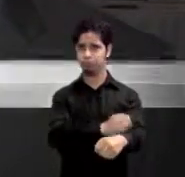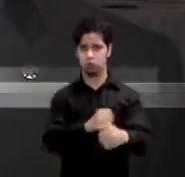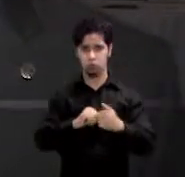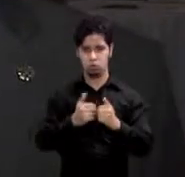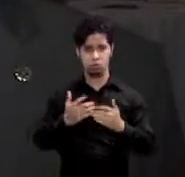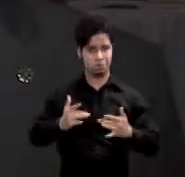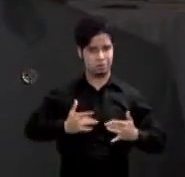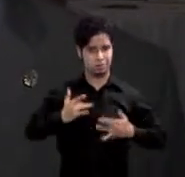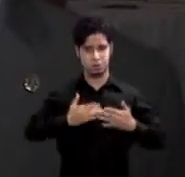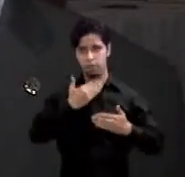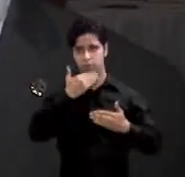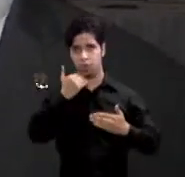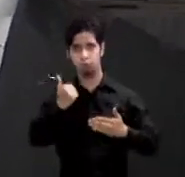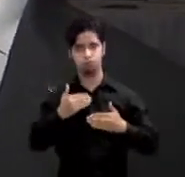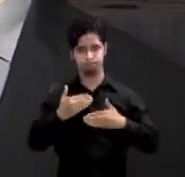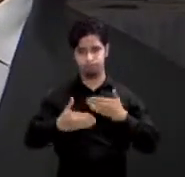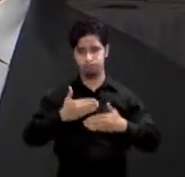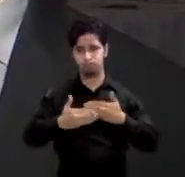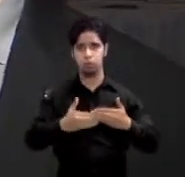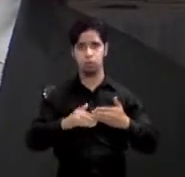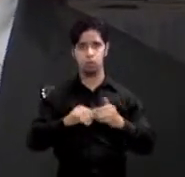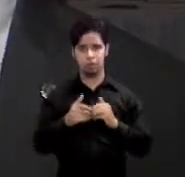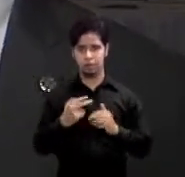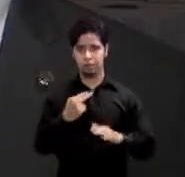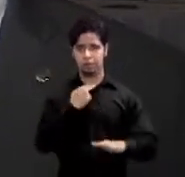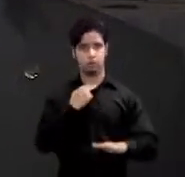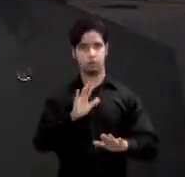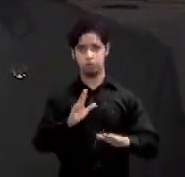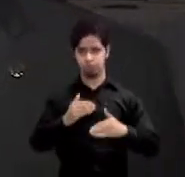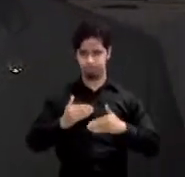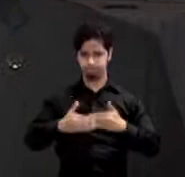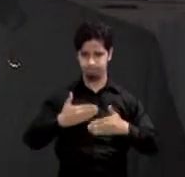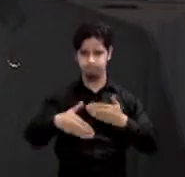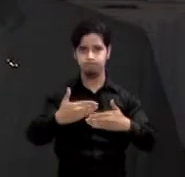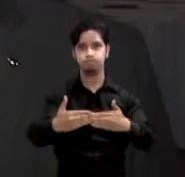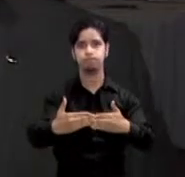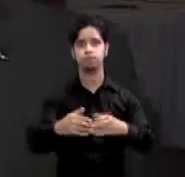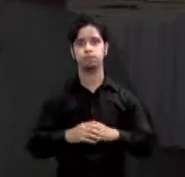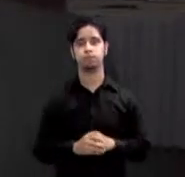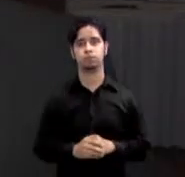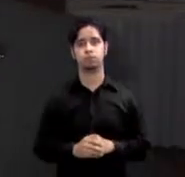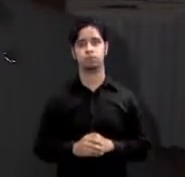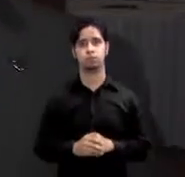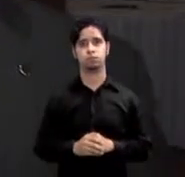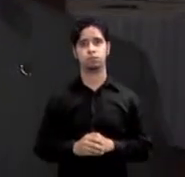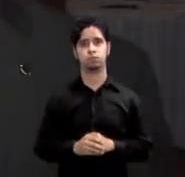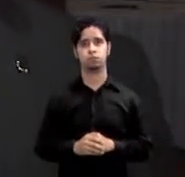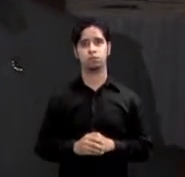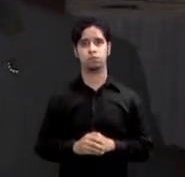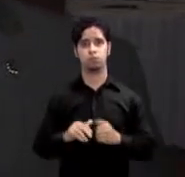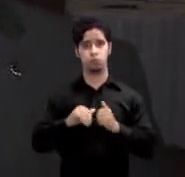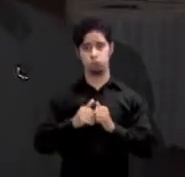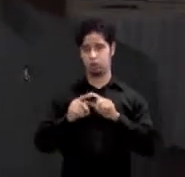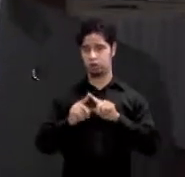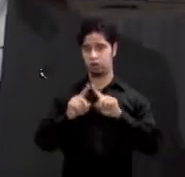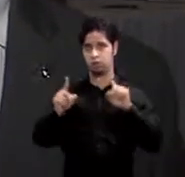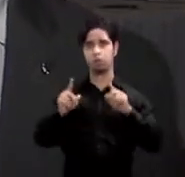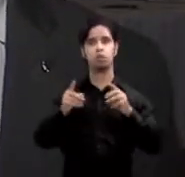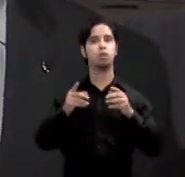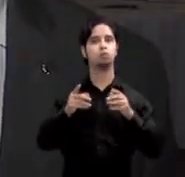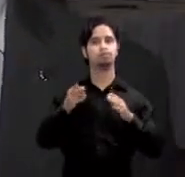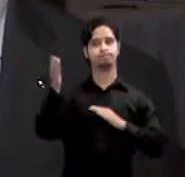cómo tratar de salir de donde estamos actualmente, no cómo con los diferentes paneles, cómo puedo